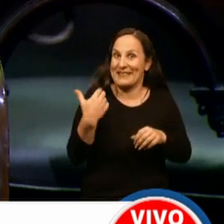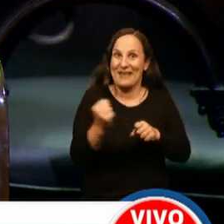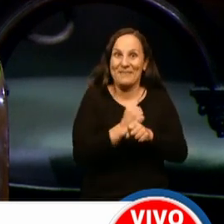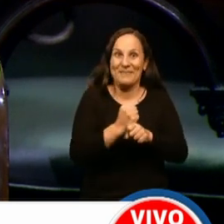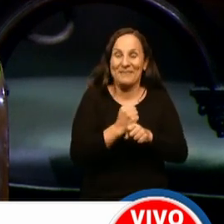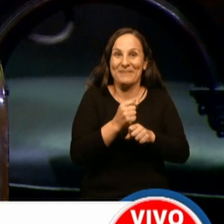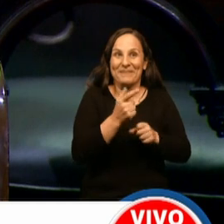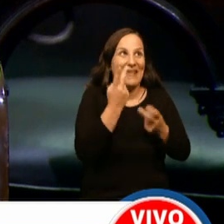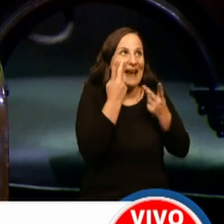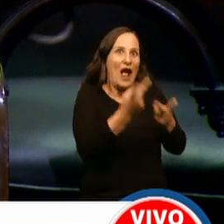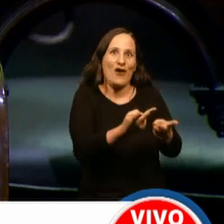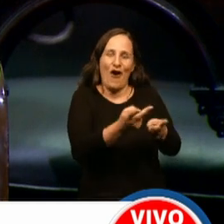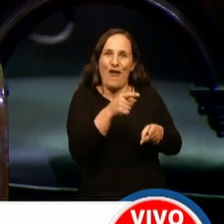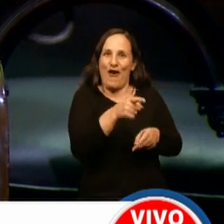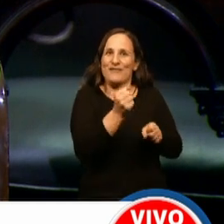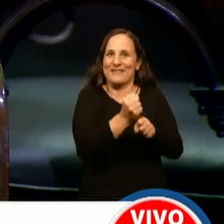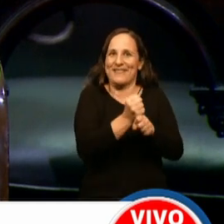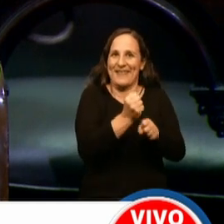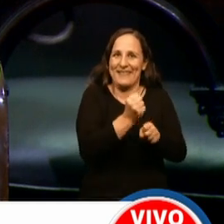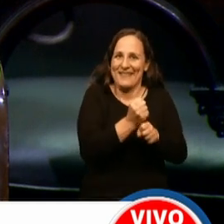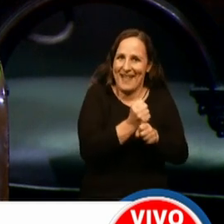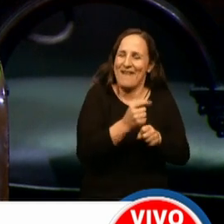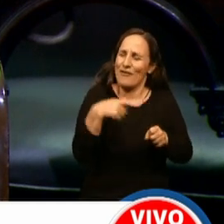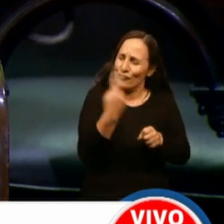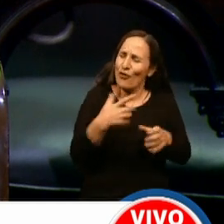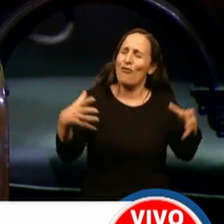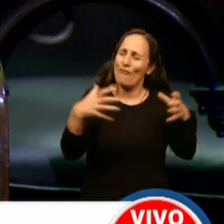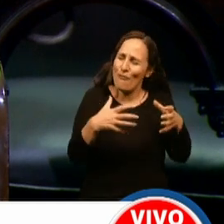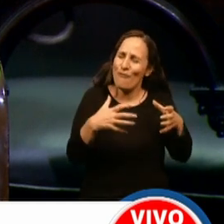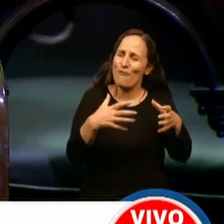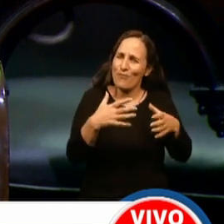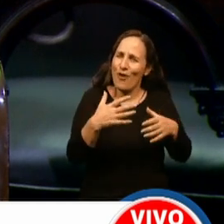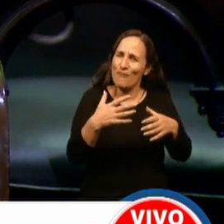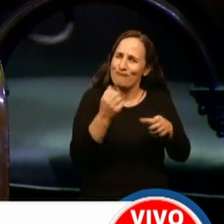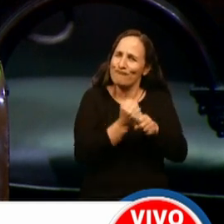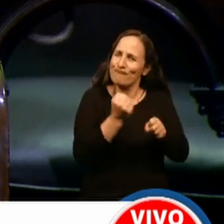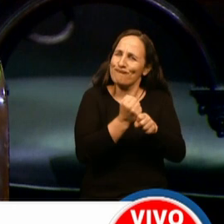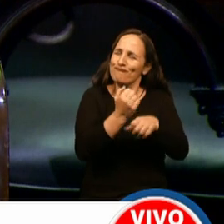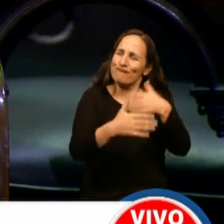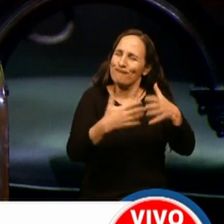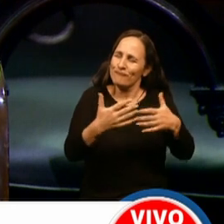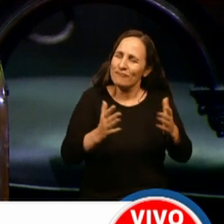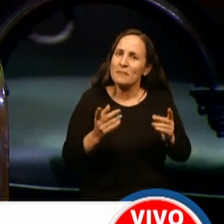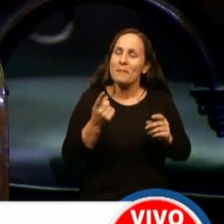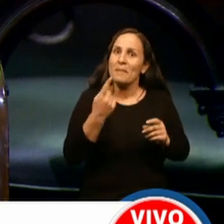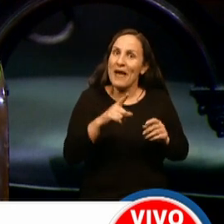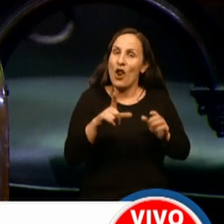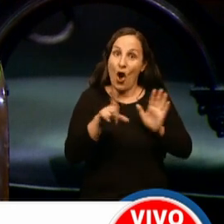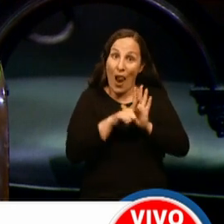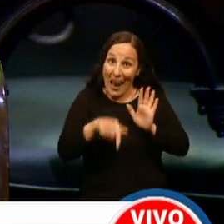que hace ese reconocimiento y ese trabajo que también construimos en conjunto sin embargo esta